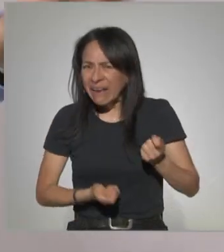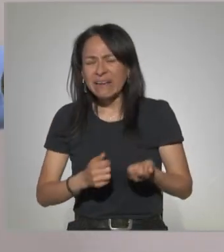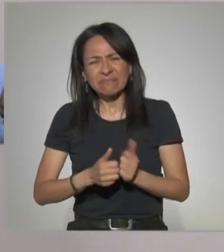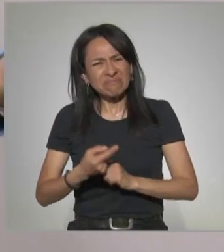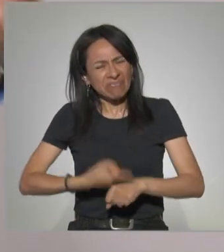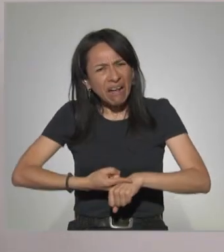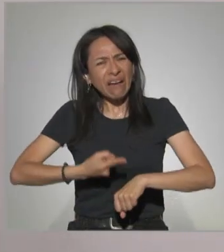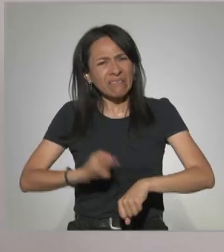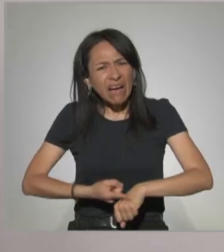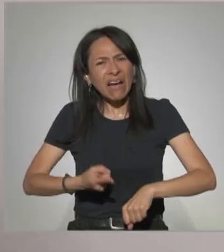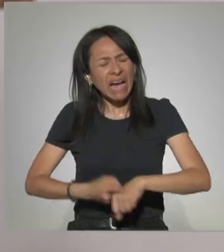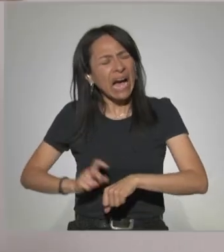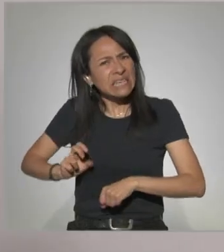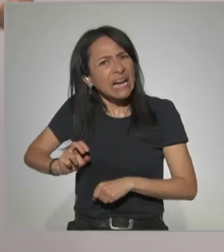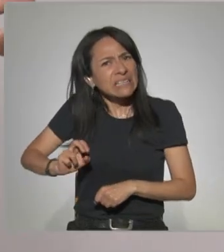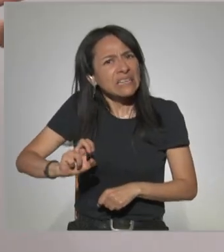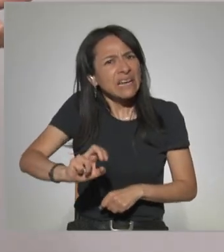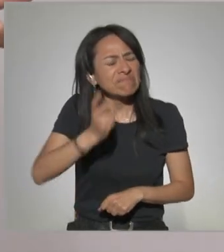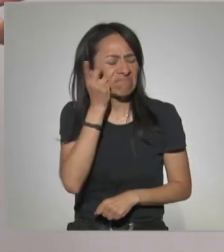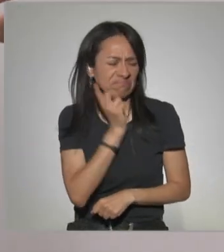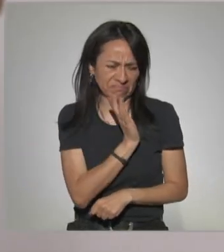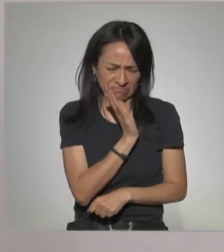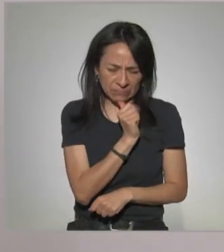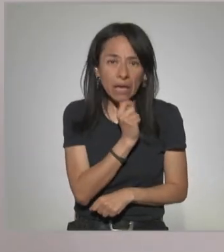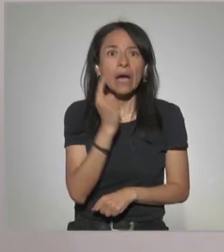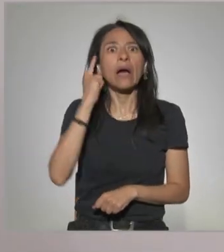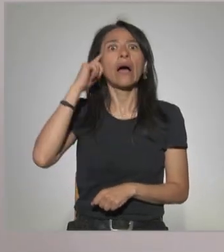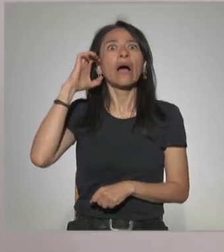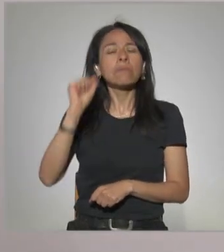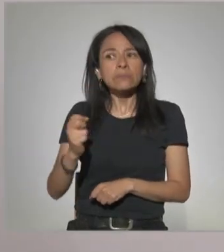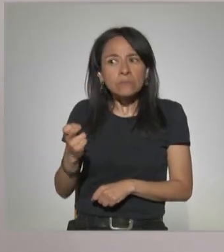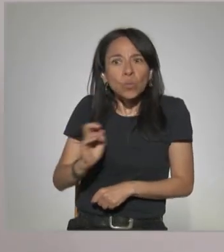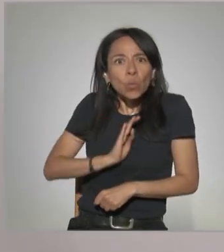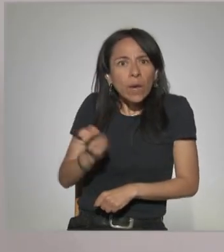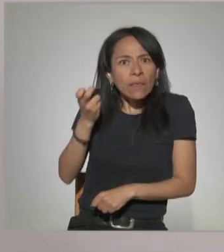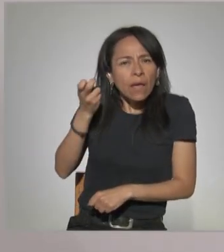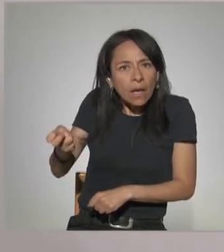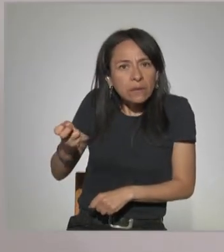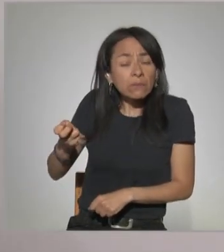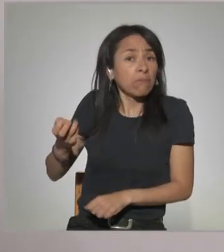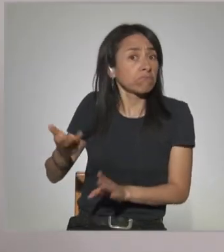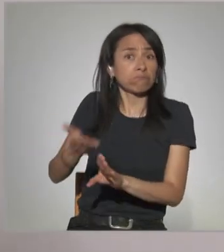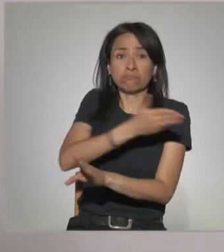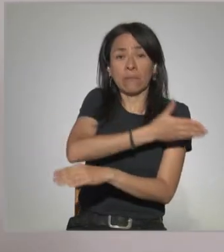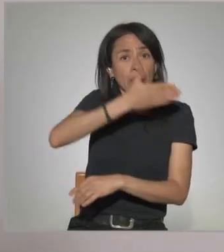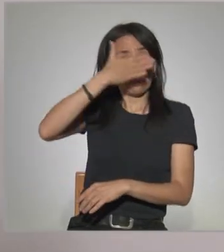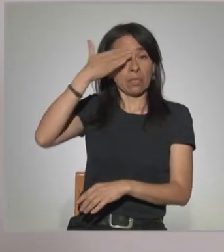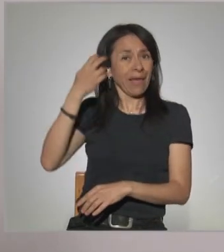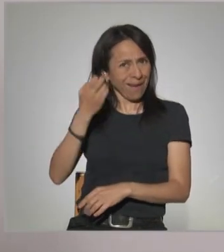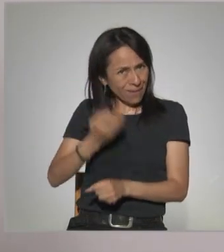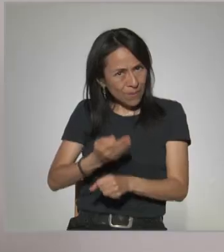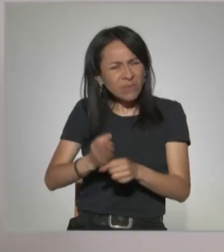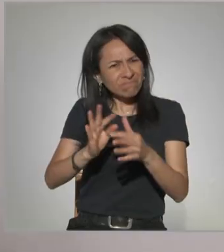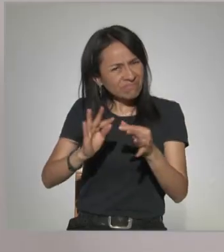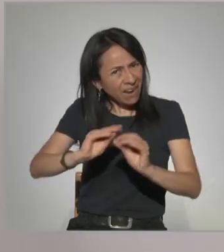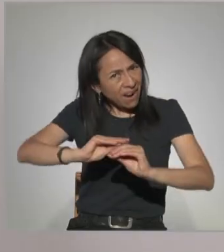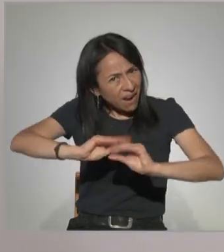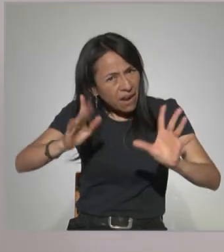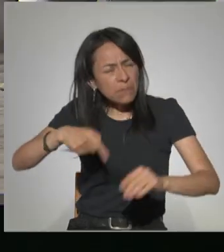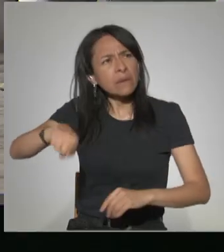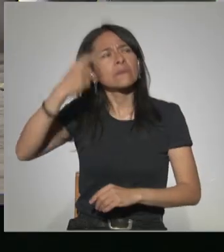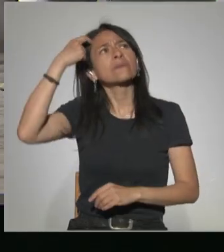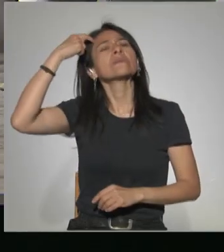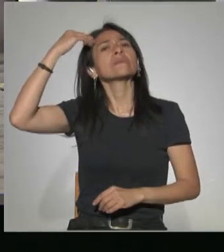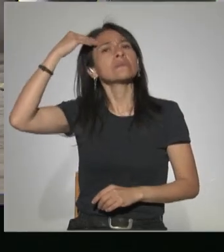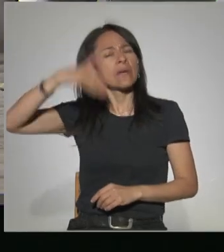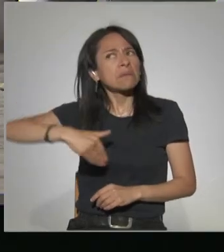enfermedades o no dormíamos tenía que ver con esto. Entonces es como muy importante ponerlo sobre la mesa para saber qué es lo que podemos hacer con eso,